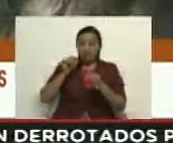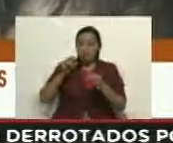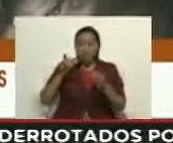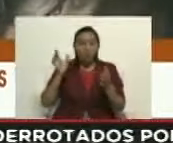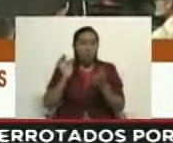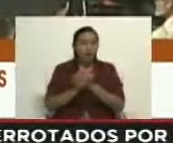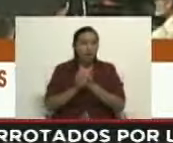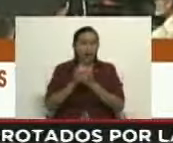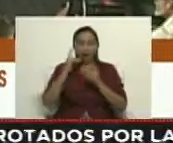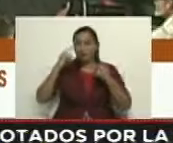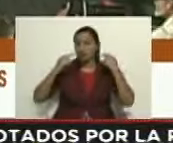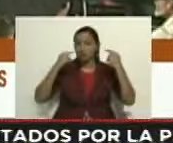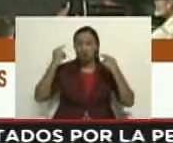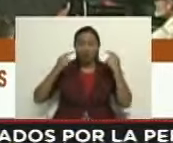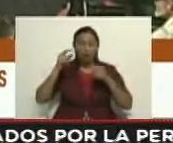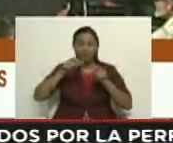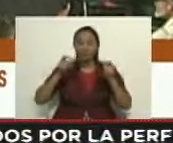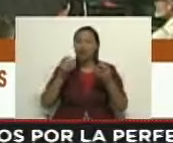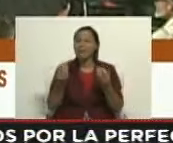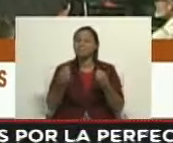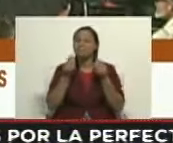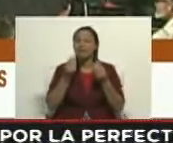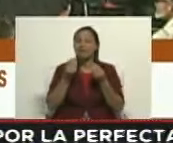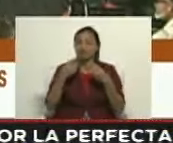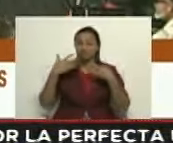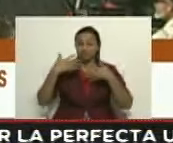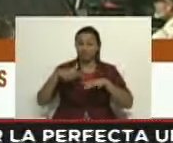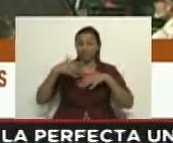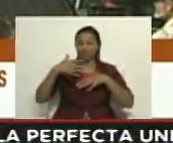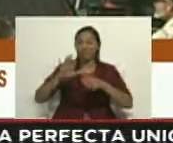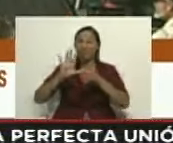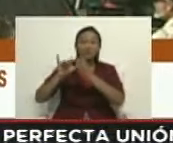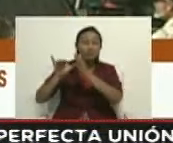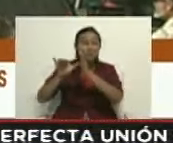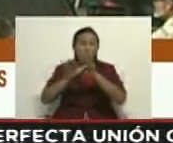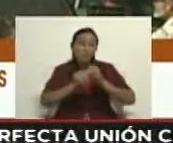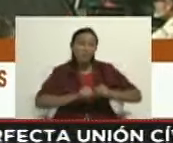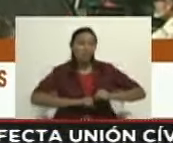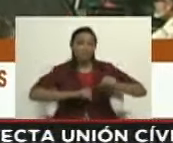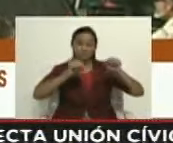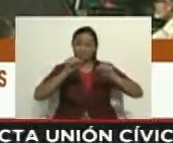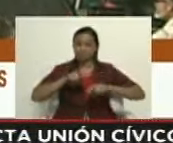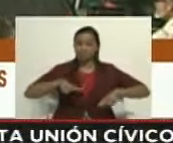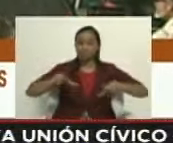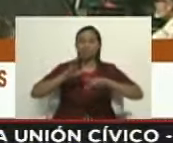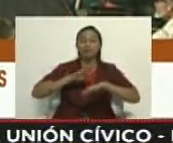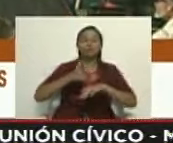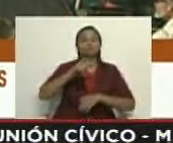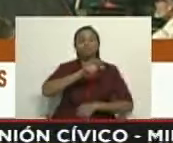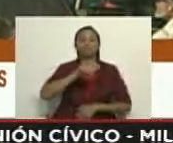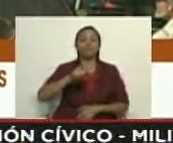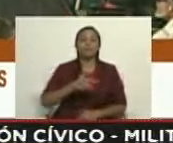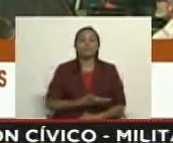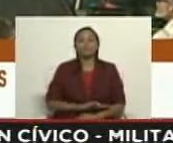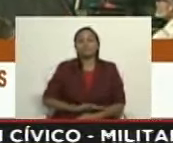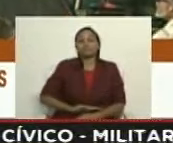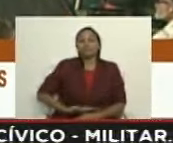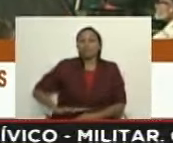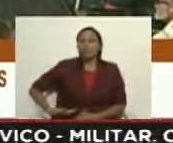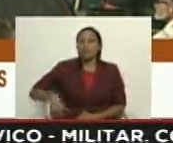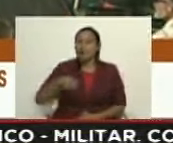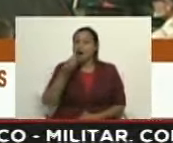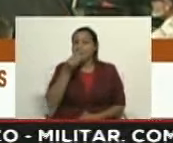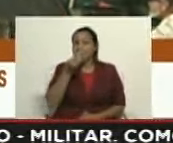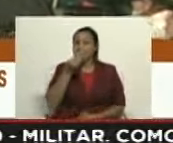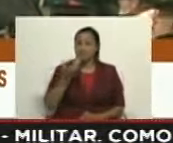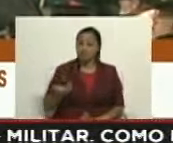eso. O sea, miles de personas asaltando. ¿Por qué? Porque el pueblo se estaba muriendo de hambre.